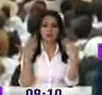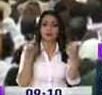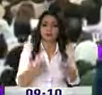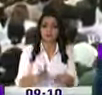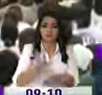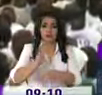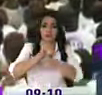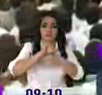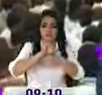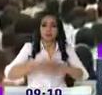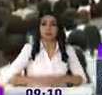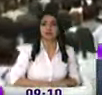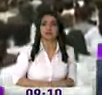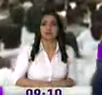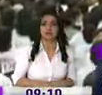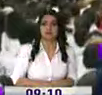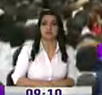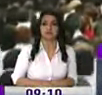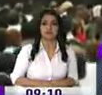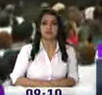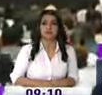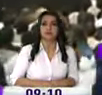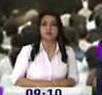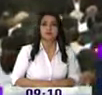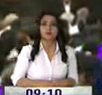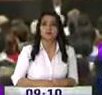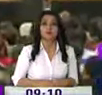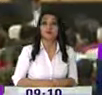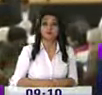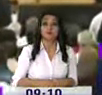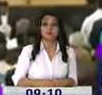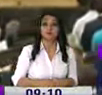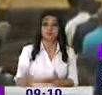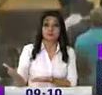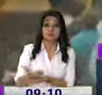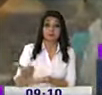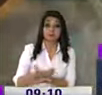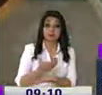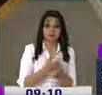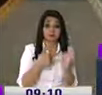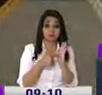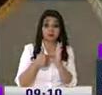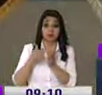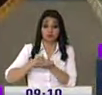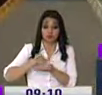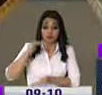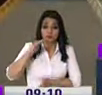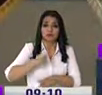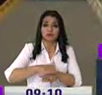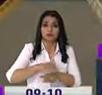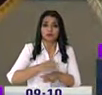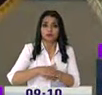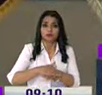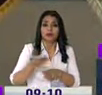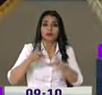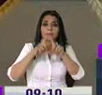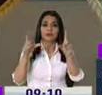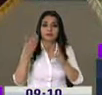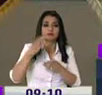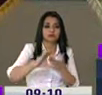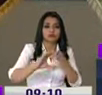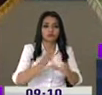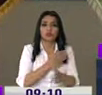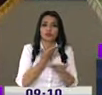y al país. ¿Cuánto se van a incrementar los ingresos fiscales por la confianza, la inversión, la